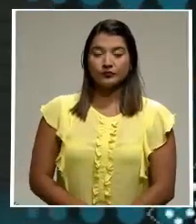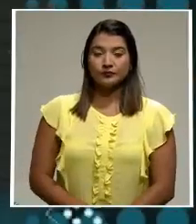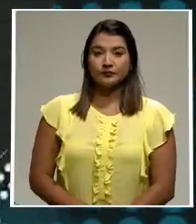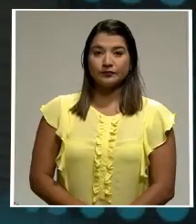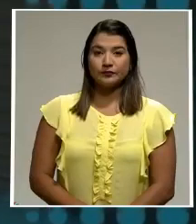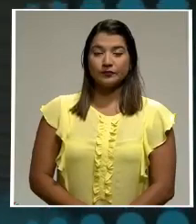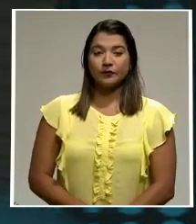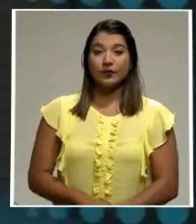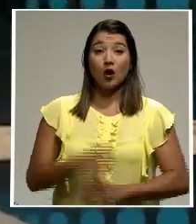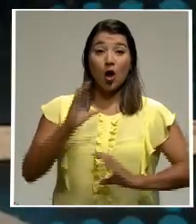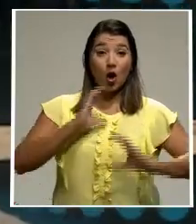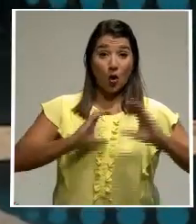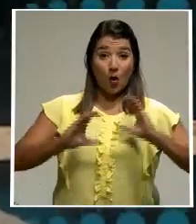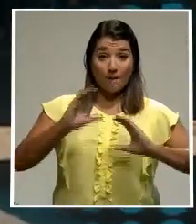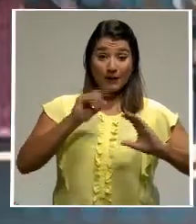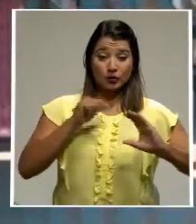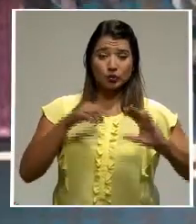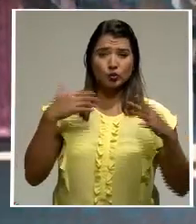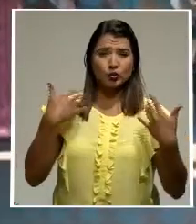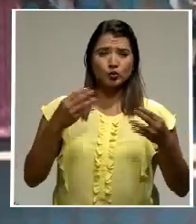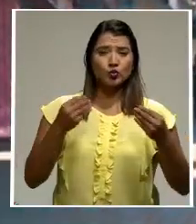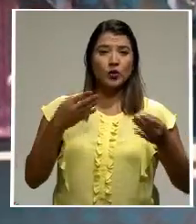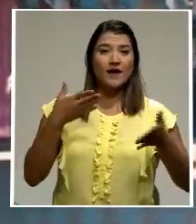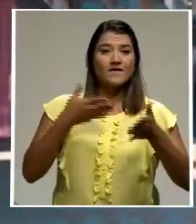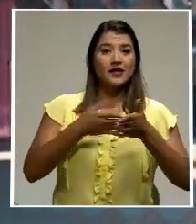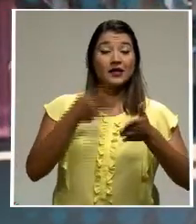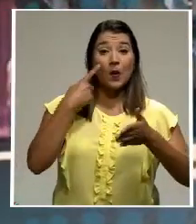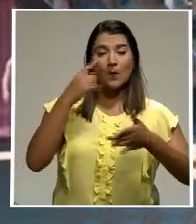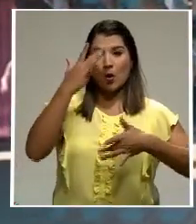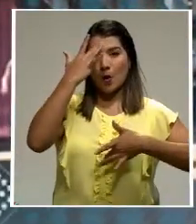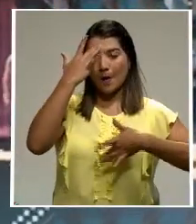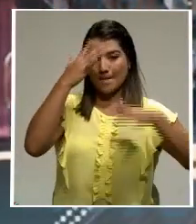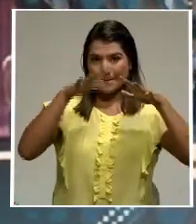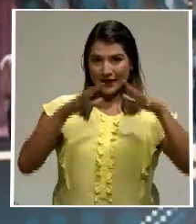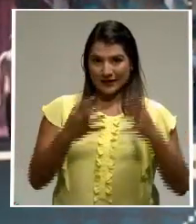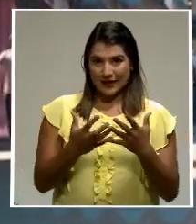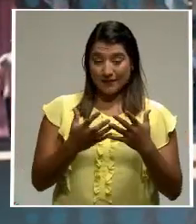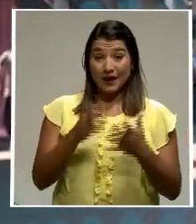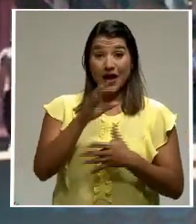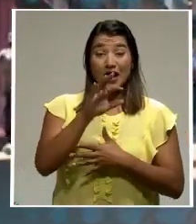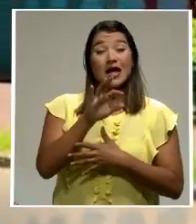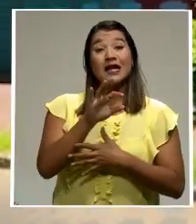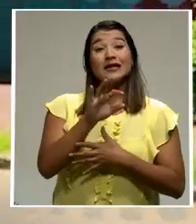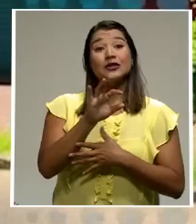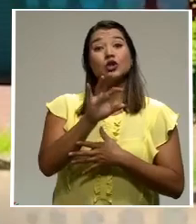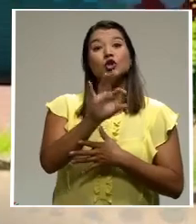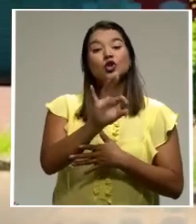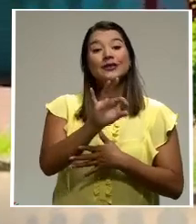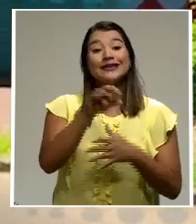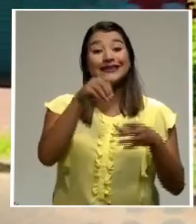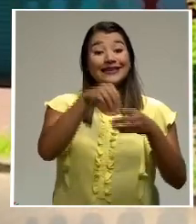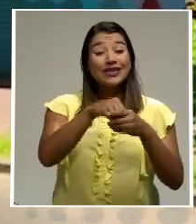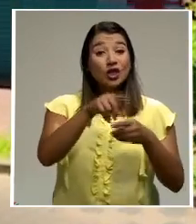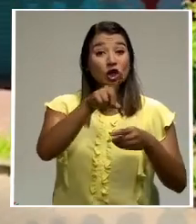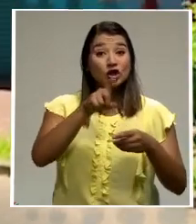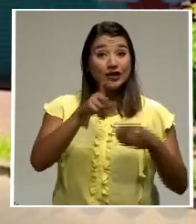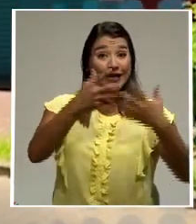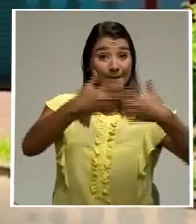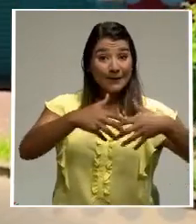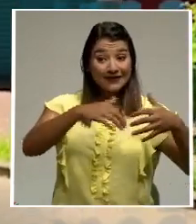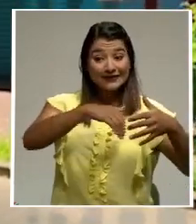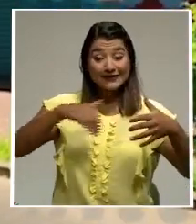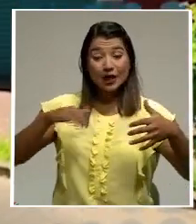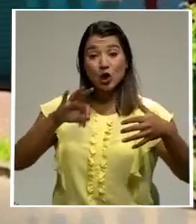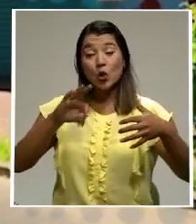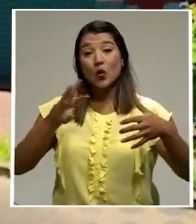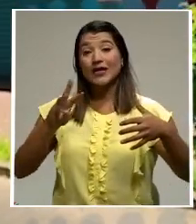El sector comercio ha sido uno de los más golpeados por la pandemia. 96 de cada 100 empresas manifestó haber tenido algún tipo de consecuencia, según lo revela el